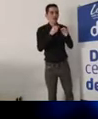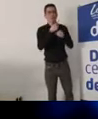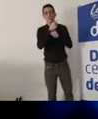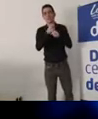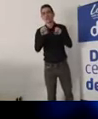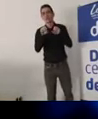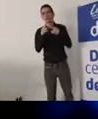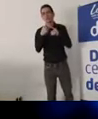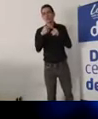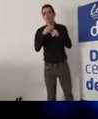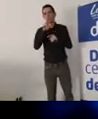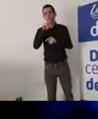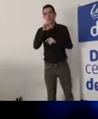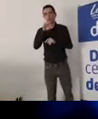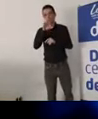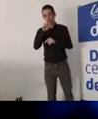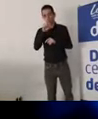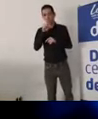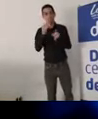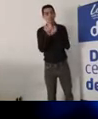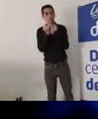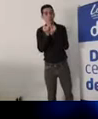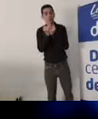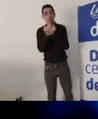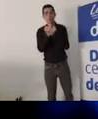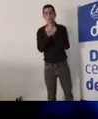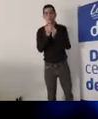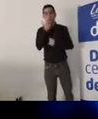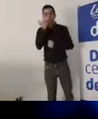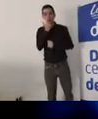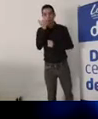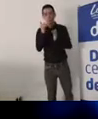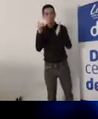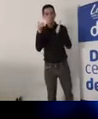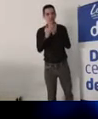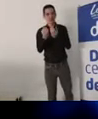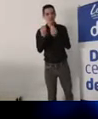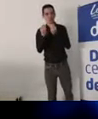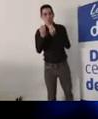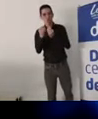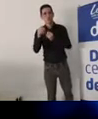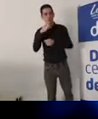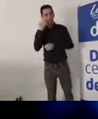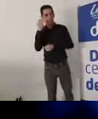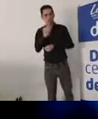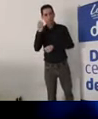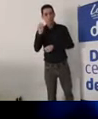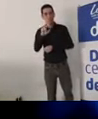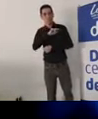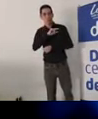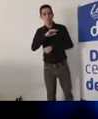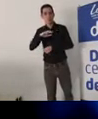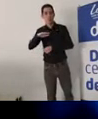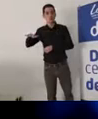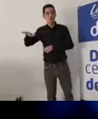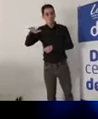simulación de la ONU con miles de estudiantes de colegios públicos y privados de la ciudad de Bogotá, para poder acercar realidades y